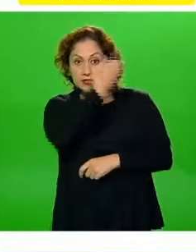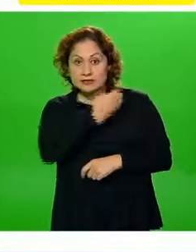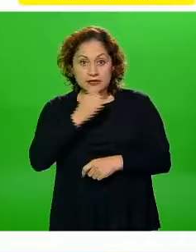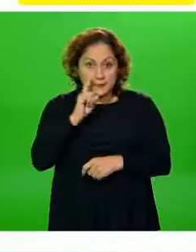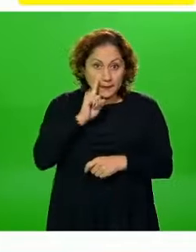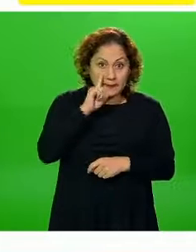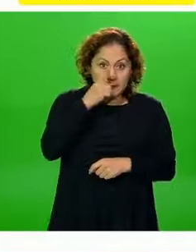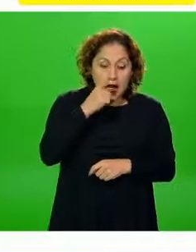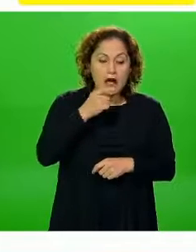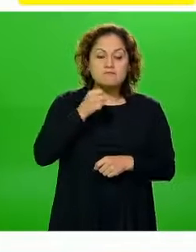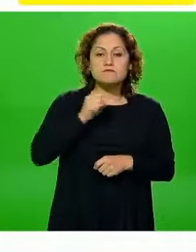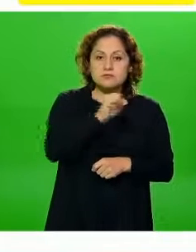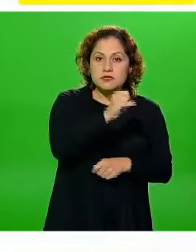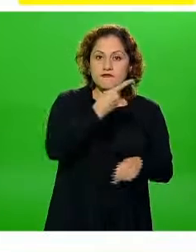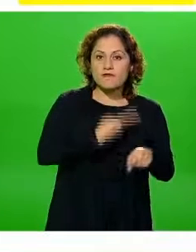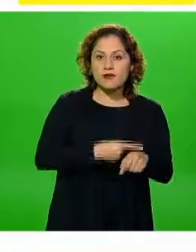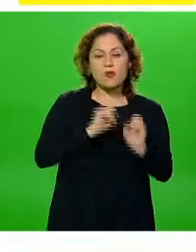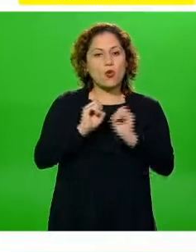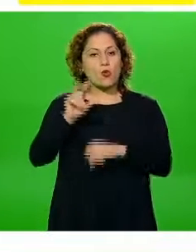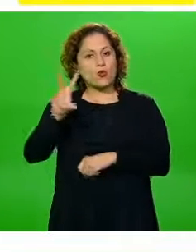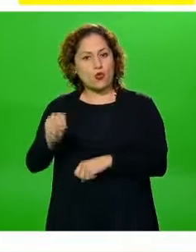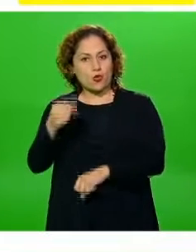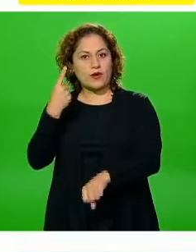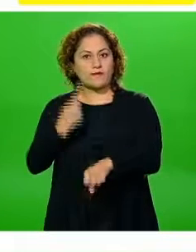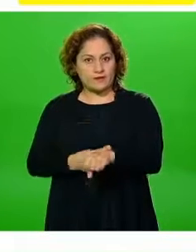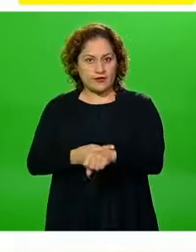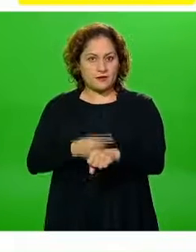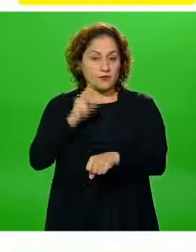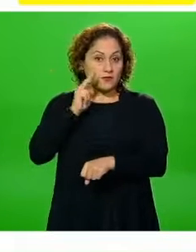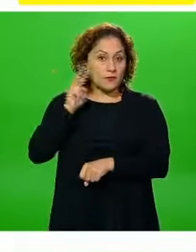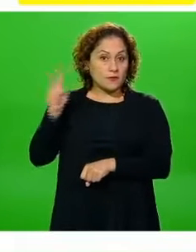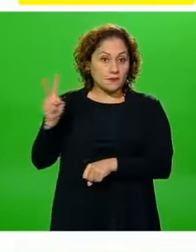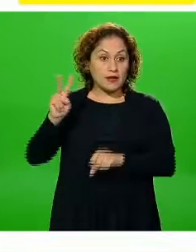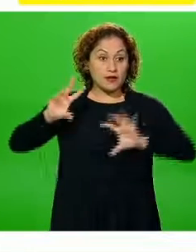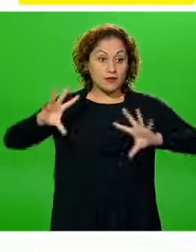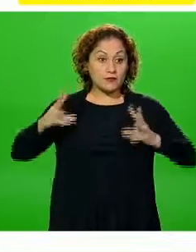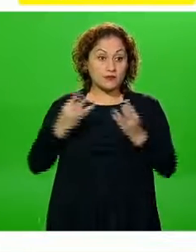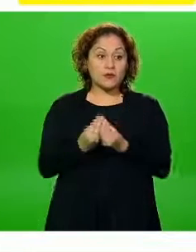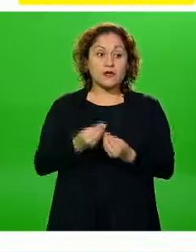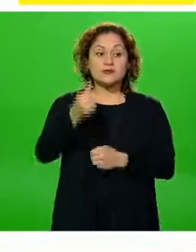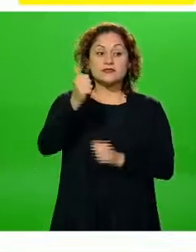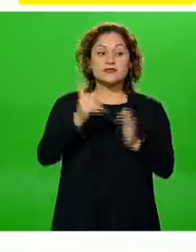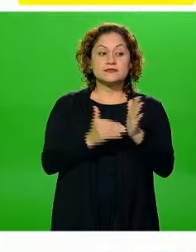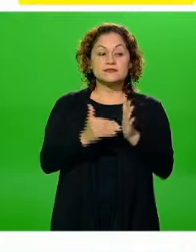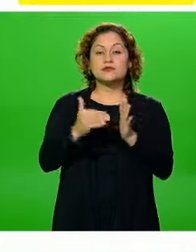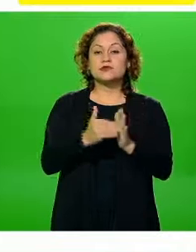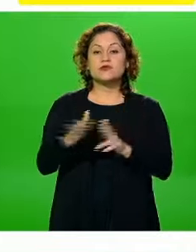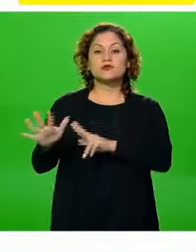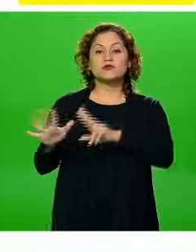esta gráfica. Podemos ver que tenemos un total de